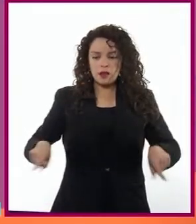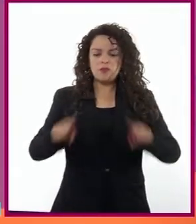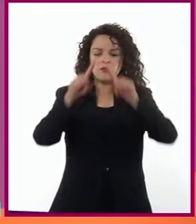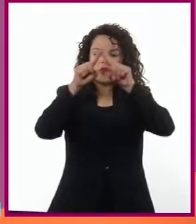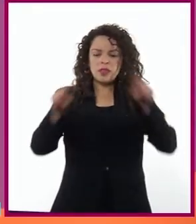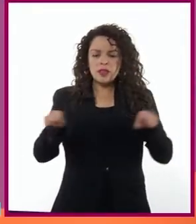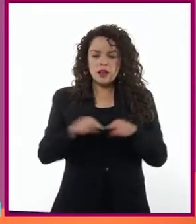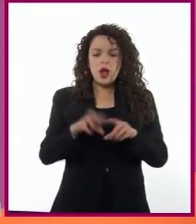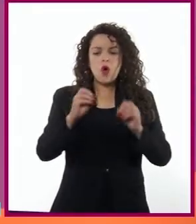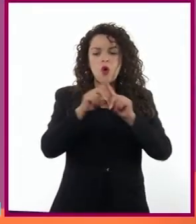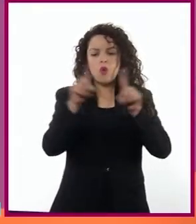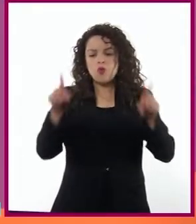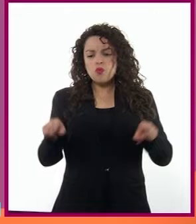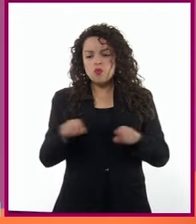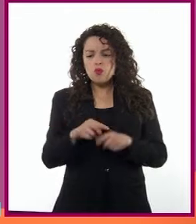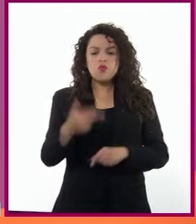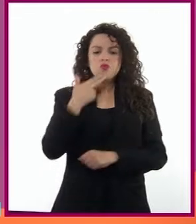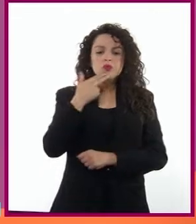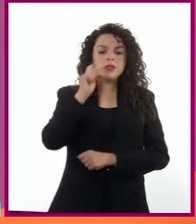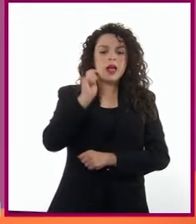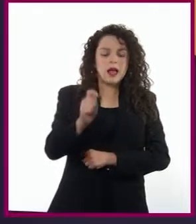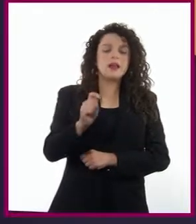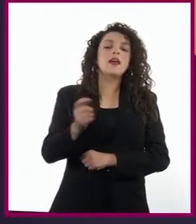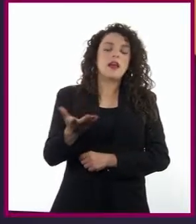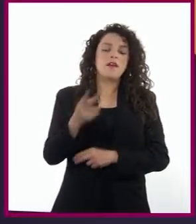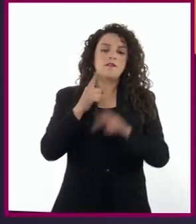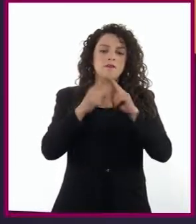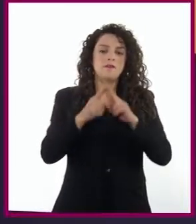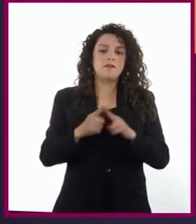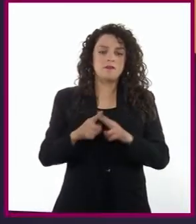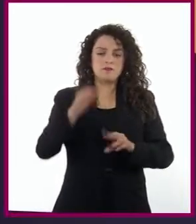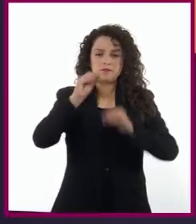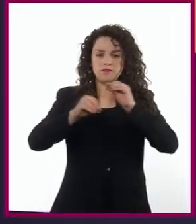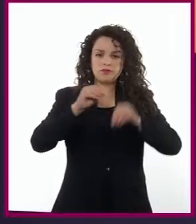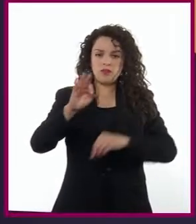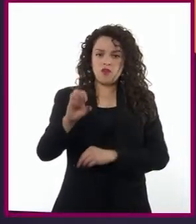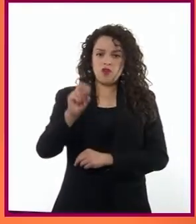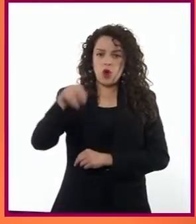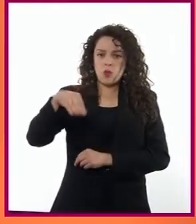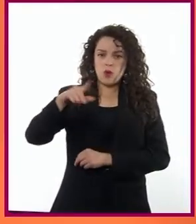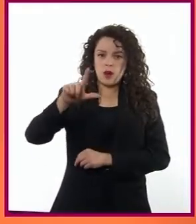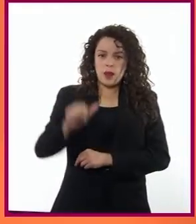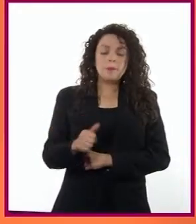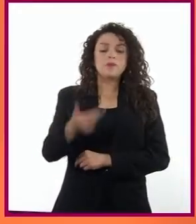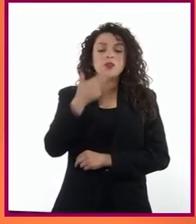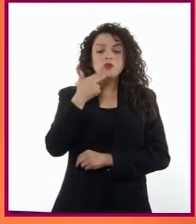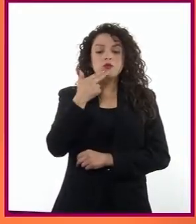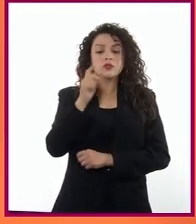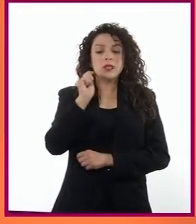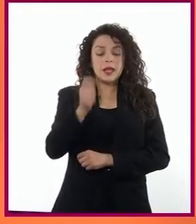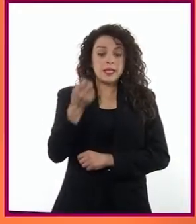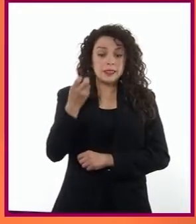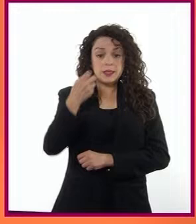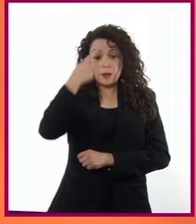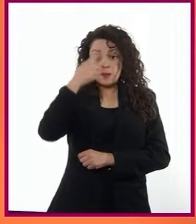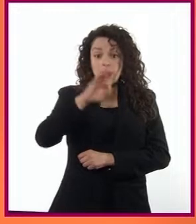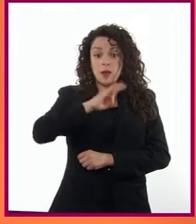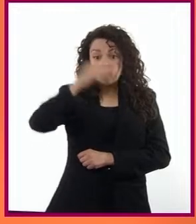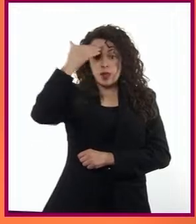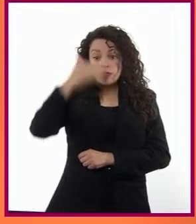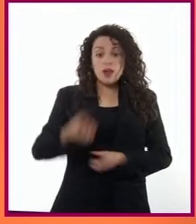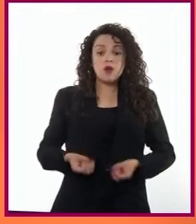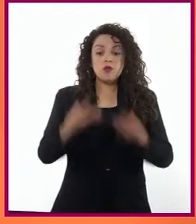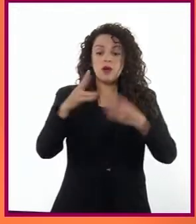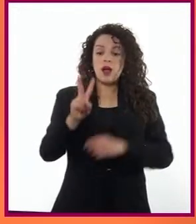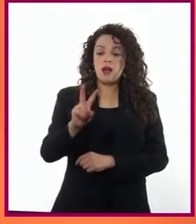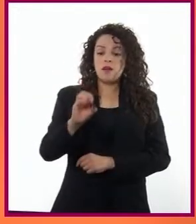y aplicando fórmulas. Para ello, resolveremos problemas en donde vamos a utilizar las fórmulas para calcular el volumen